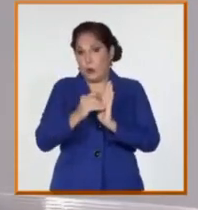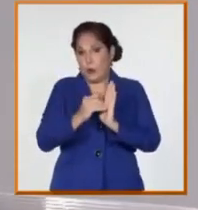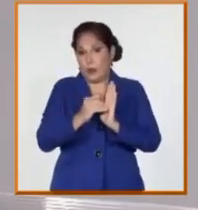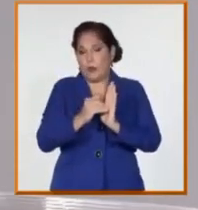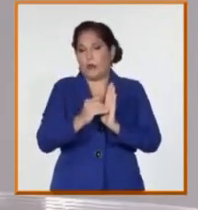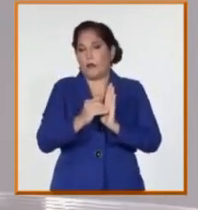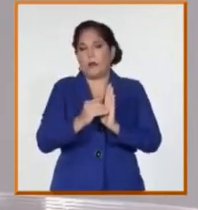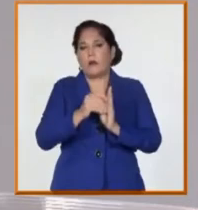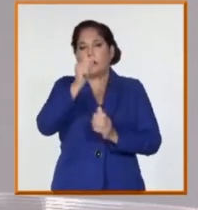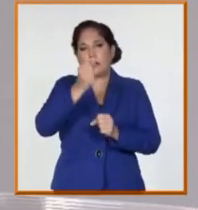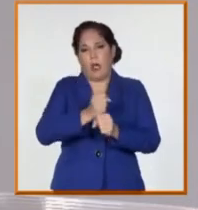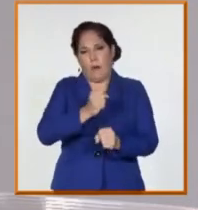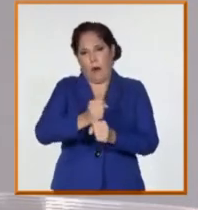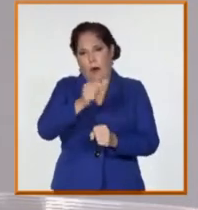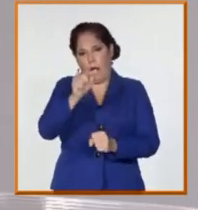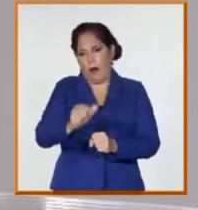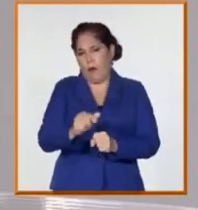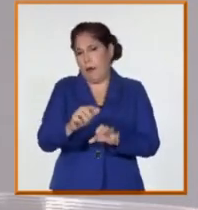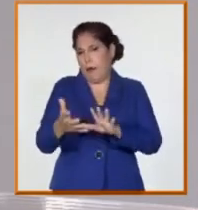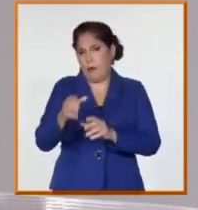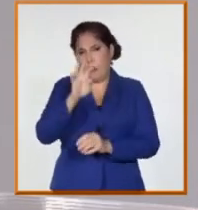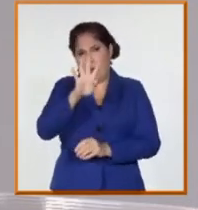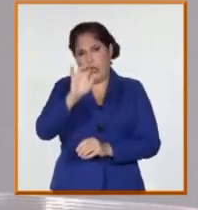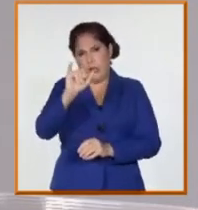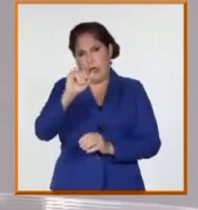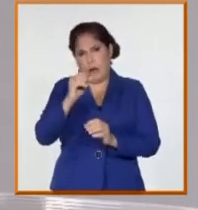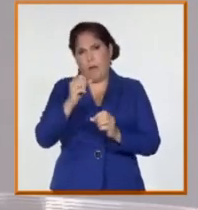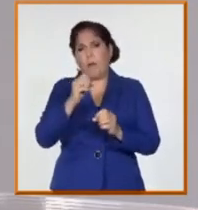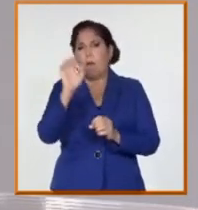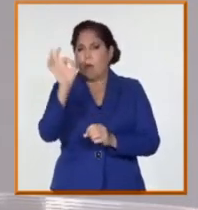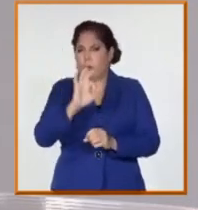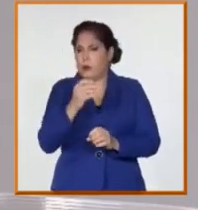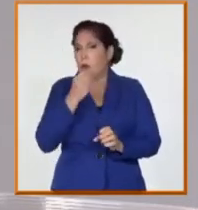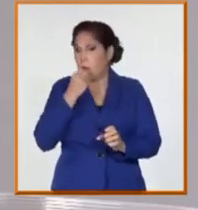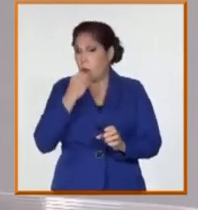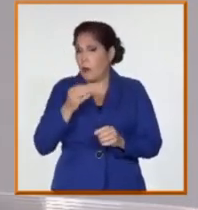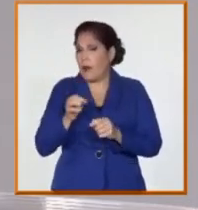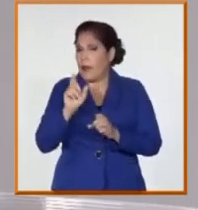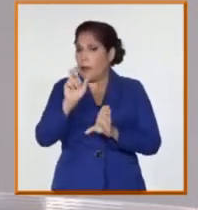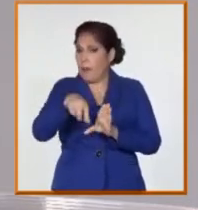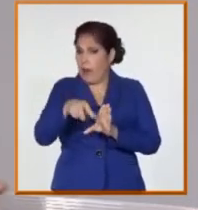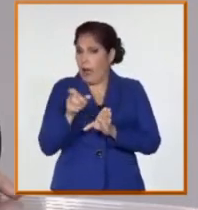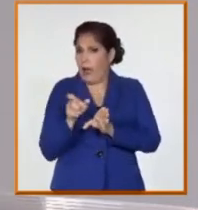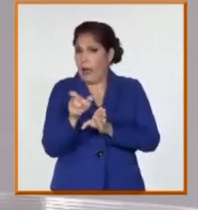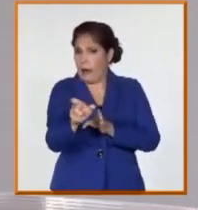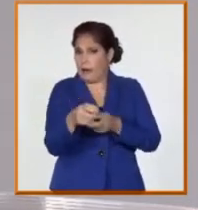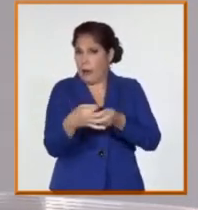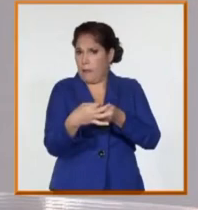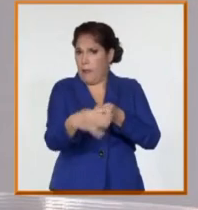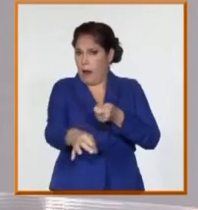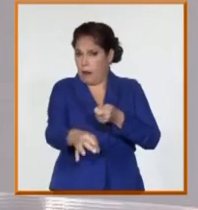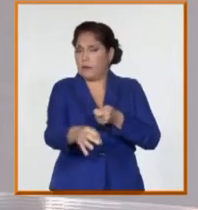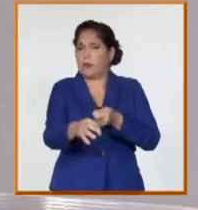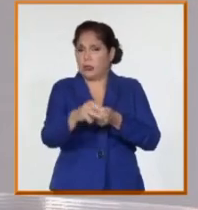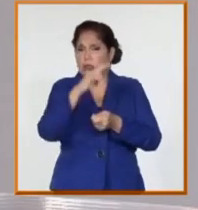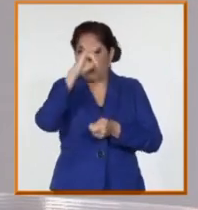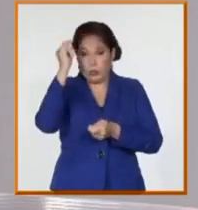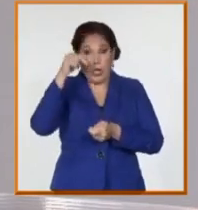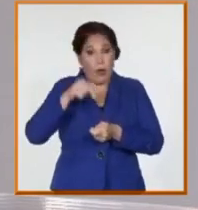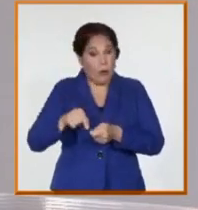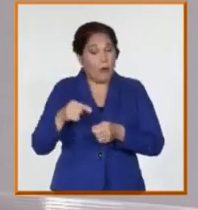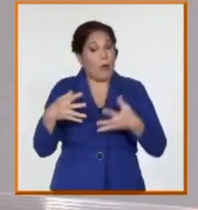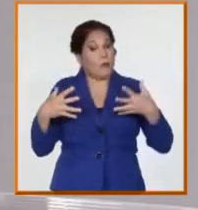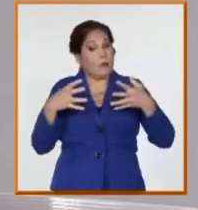y seis por ciento que nos va quedando que si tiene posibilidad de pago por tarjeta magnética tiene que hacerse un trabajo que lo estamos haciendo